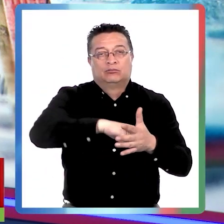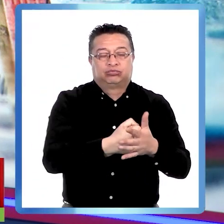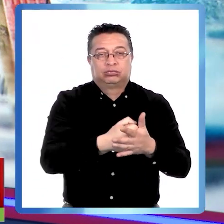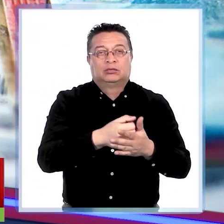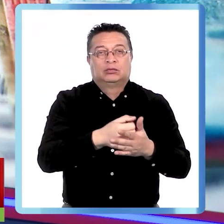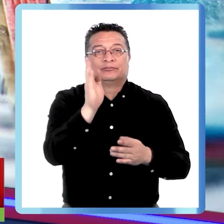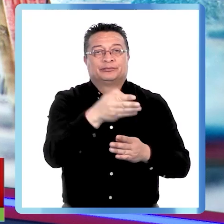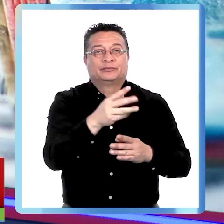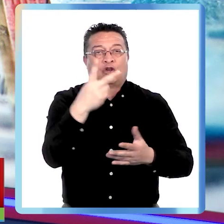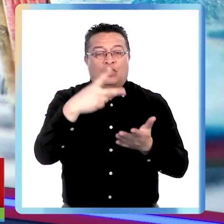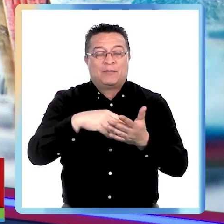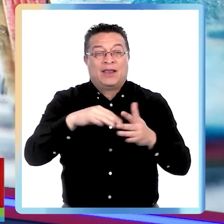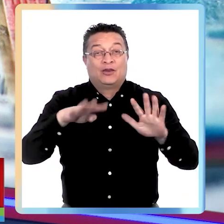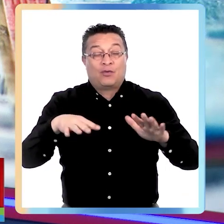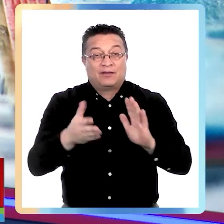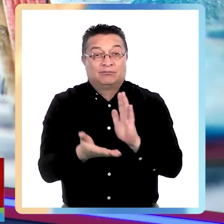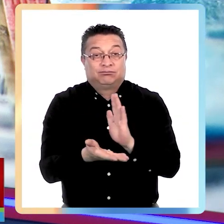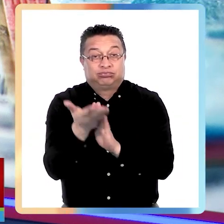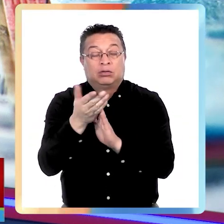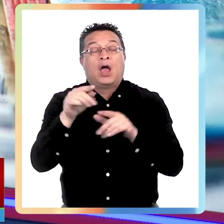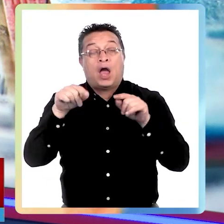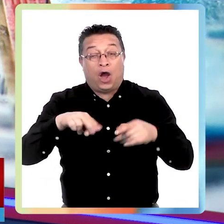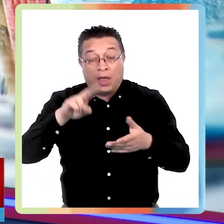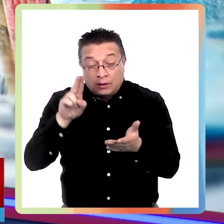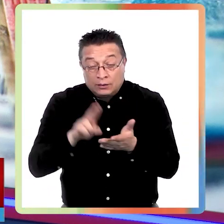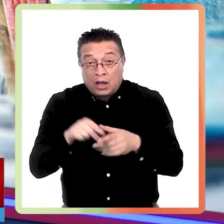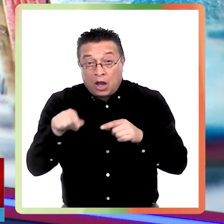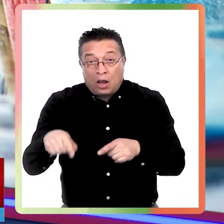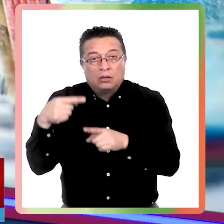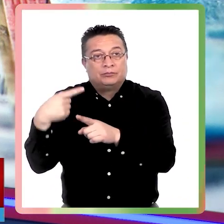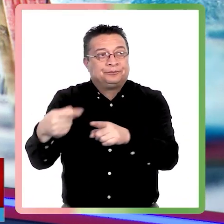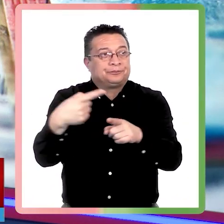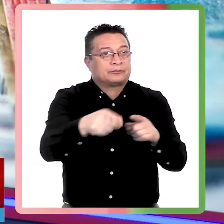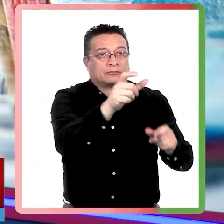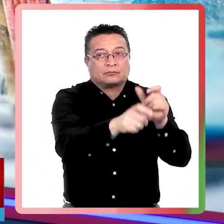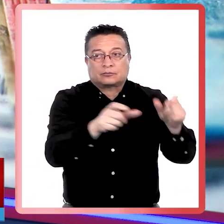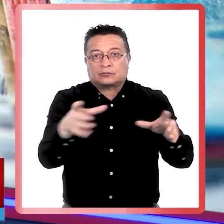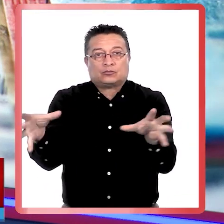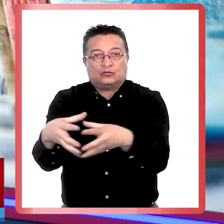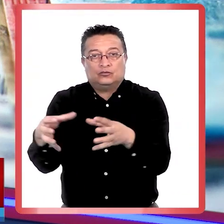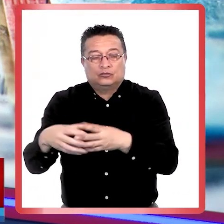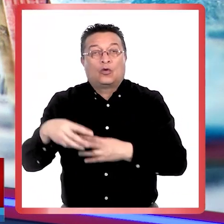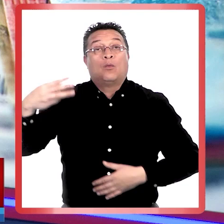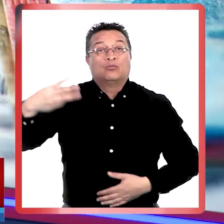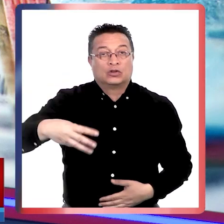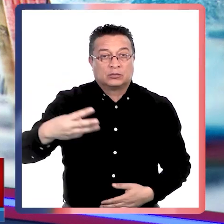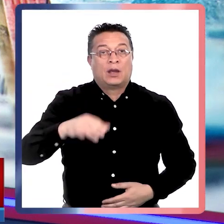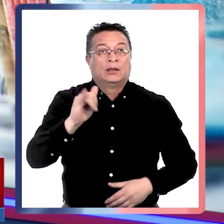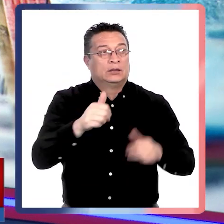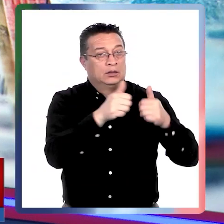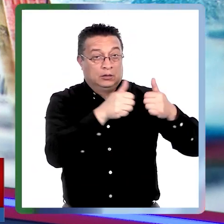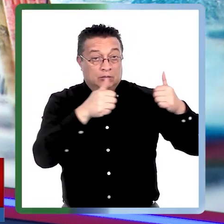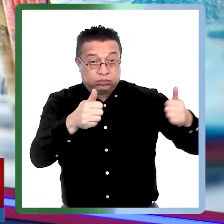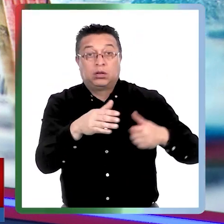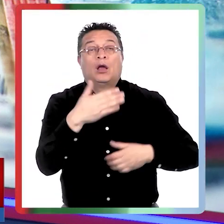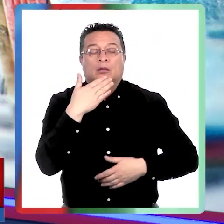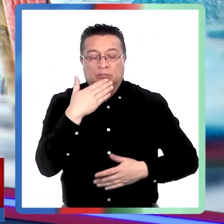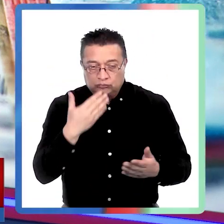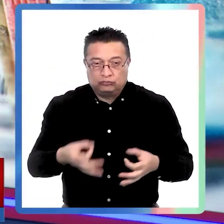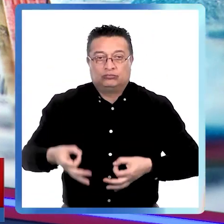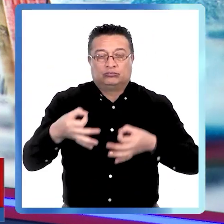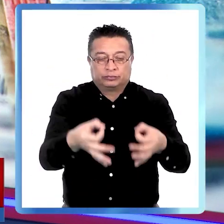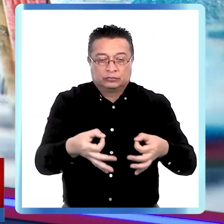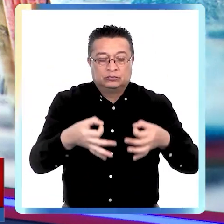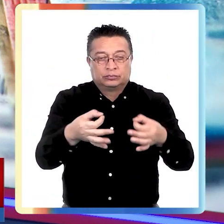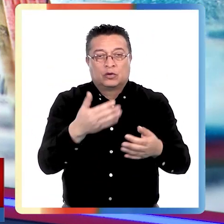las tarifas vigentes desde 2019. Ante esta realidad, diferentes actores sociales, incluyendo municipios y el Ejecutivo,